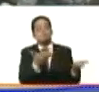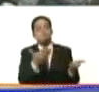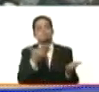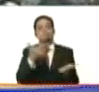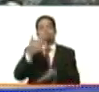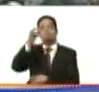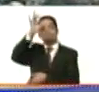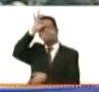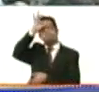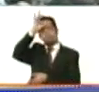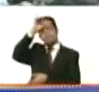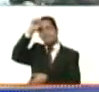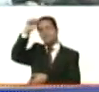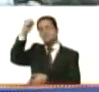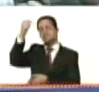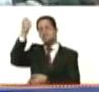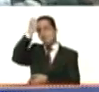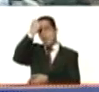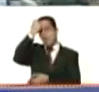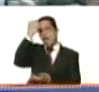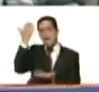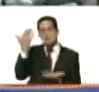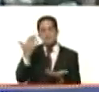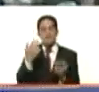fuerza. Con las dos.